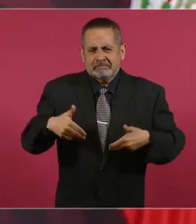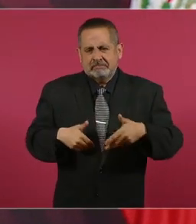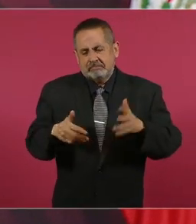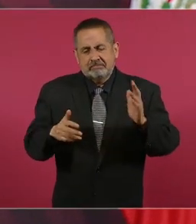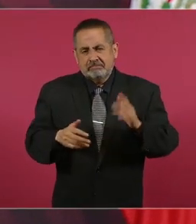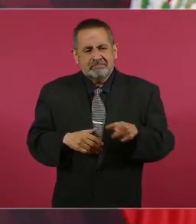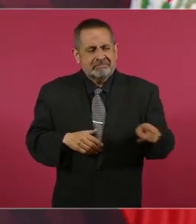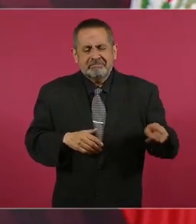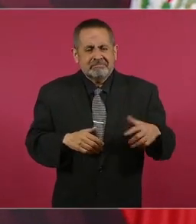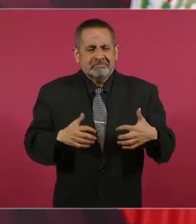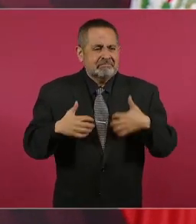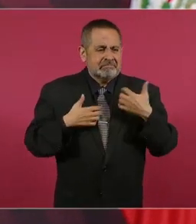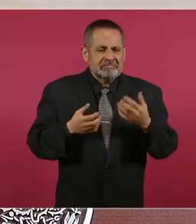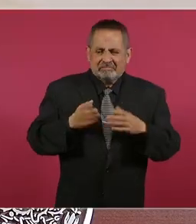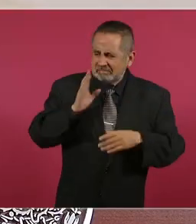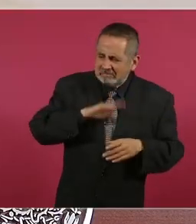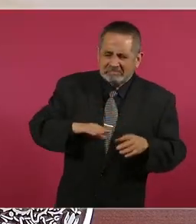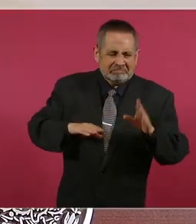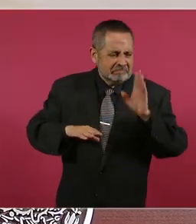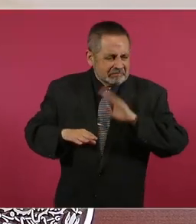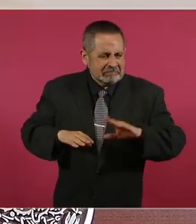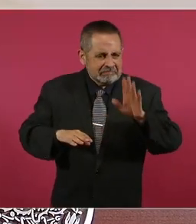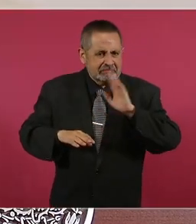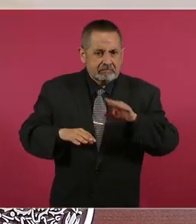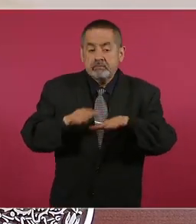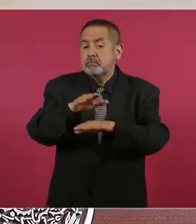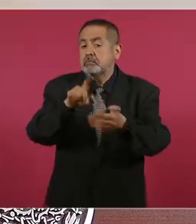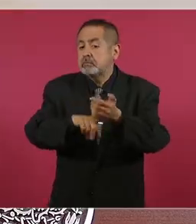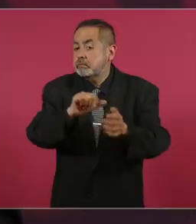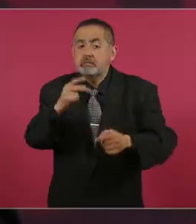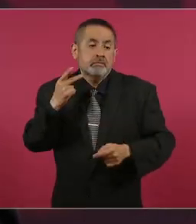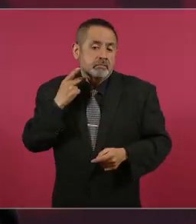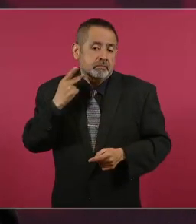porque no les están saliendo bien las cosas en lo político.